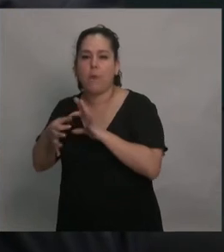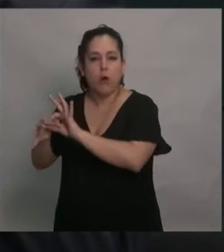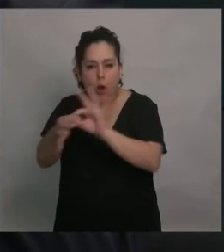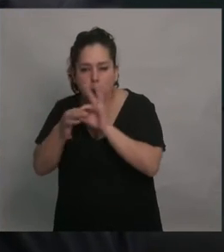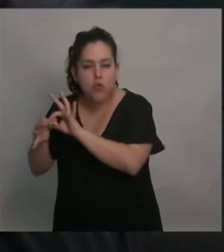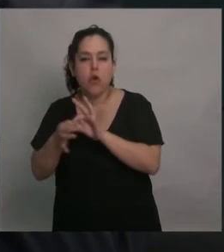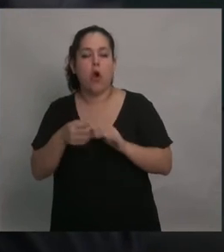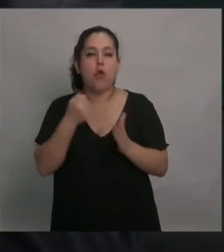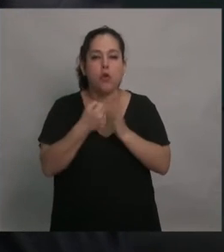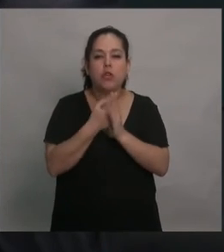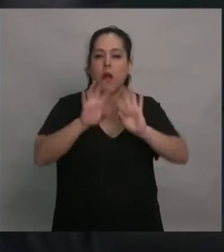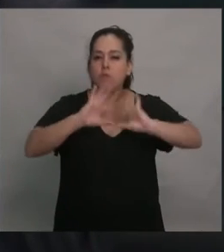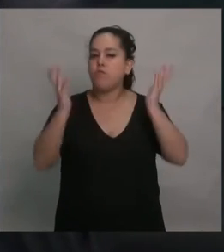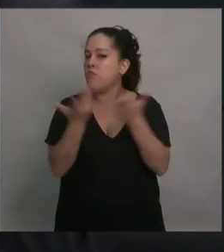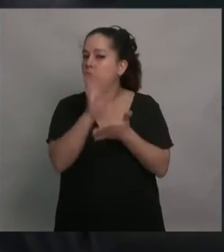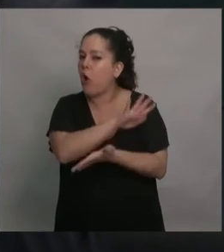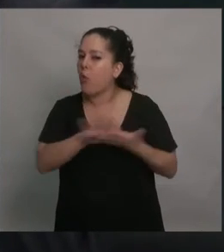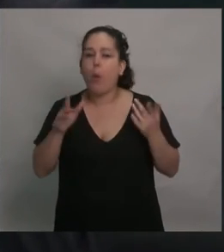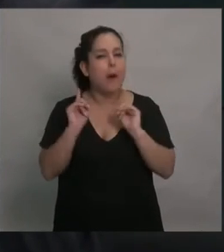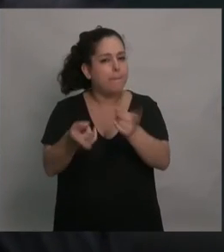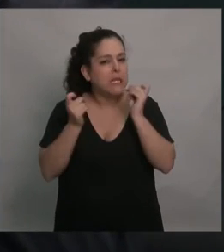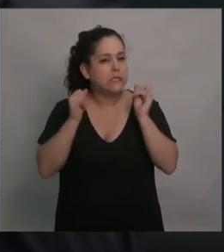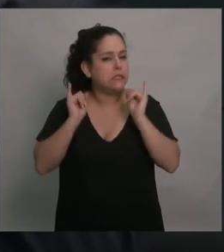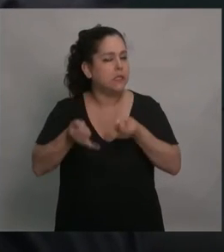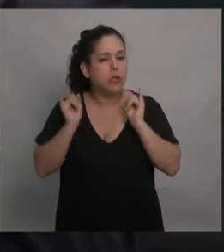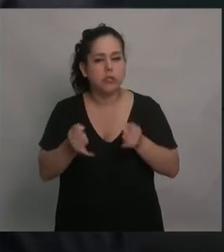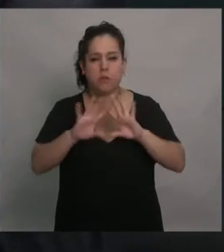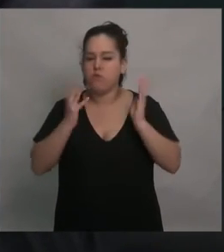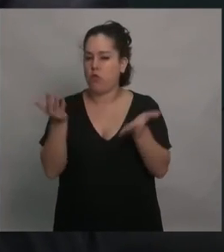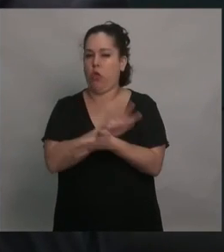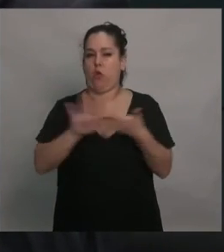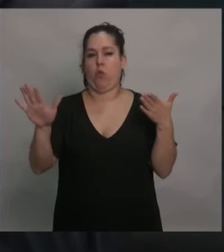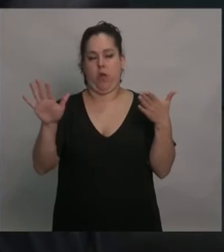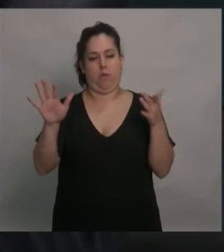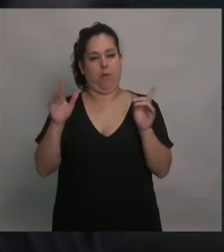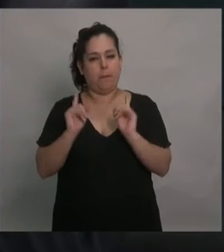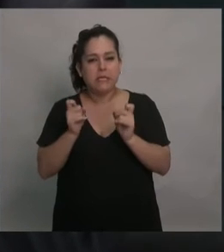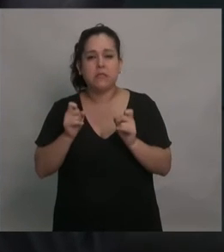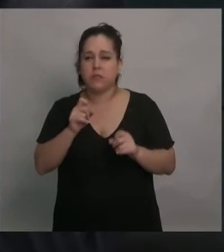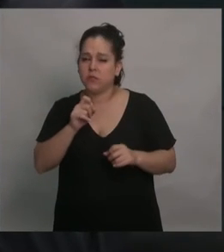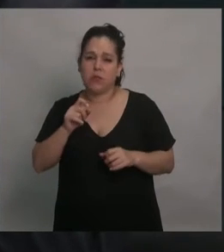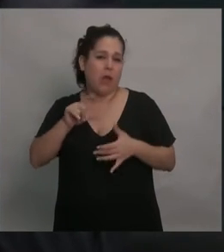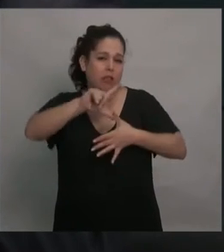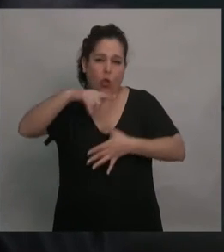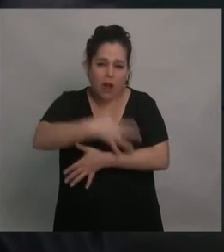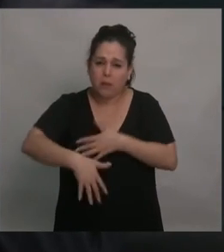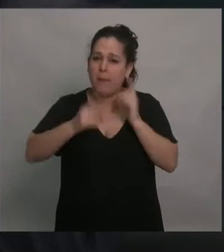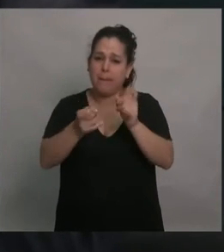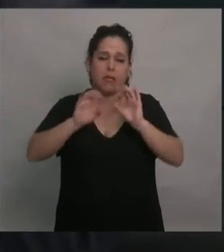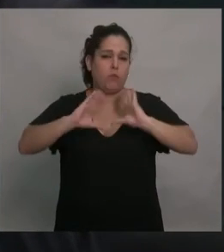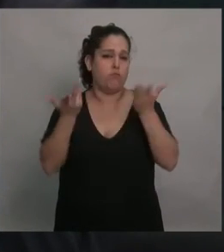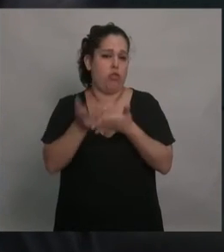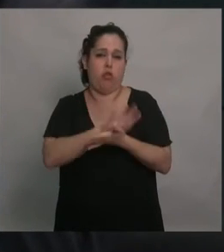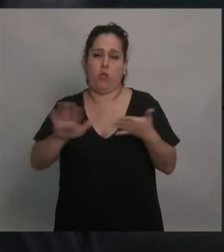luchar por ese mundo nuevo que nos hace falta y que de verdad necesita tanto todos nuestros pueblos del mundo.